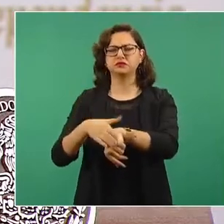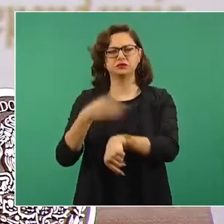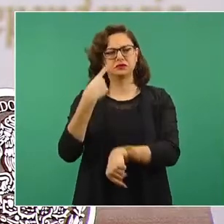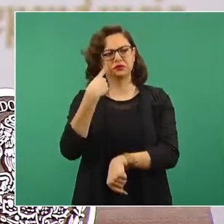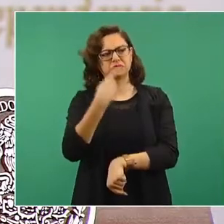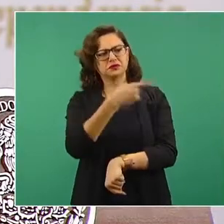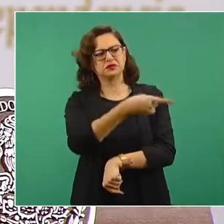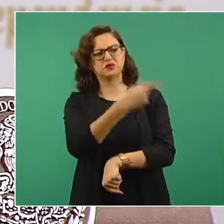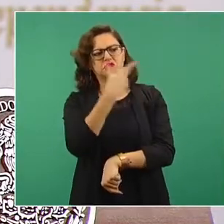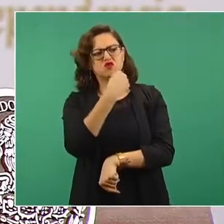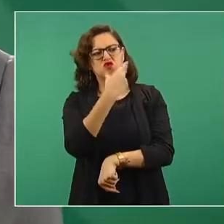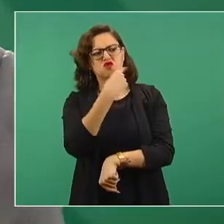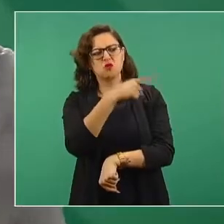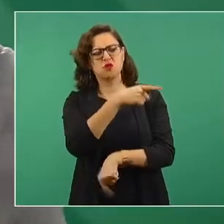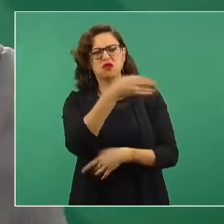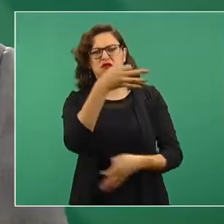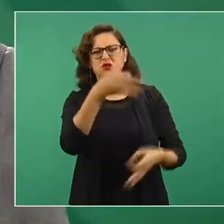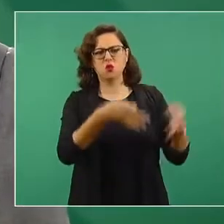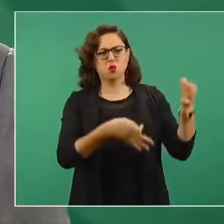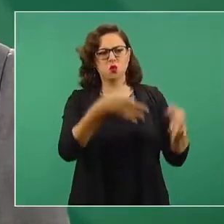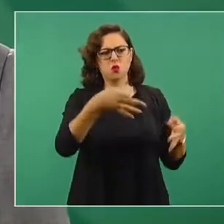concedió una suspensión